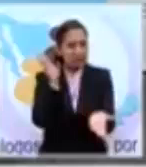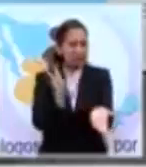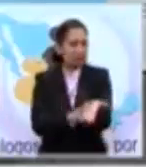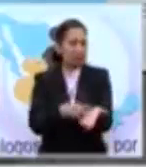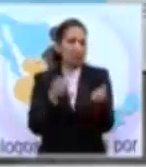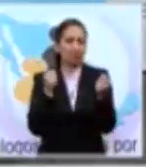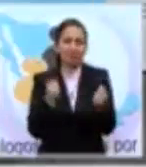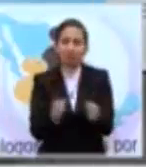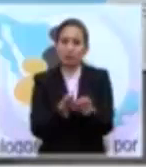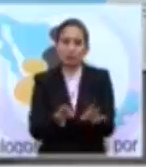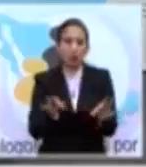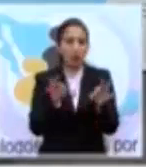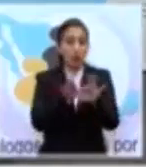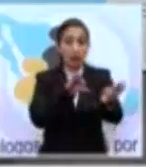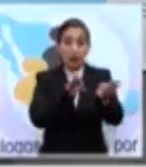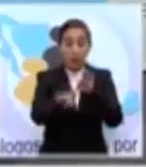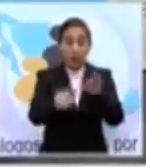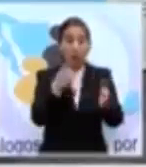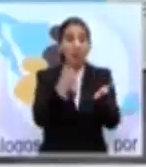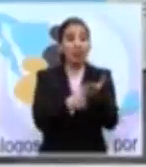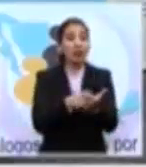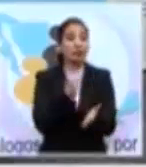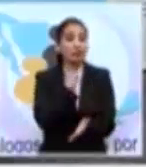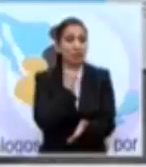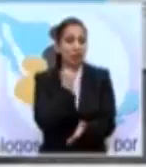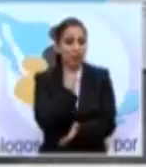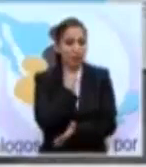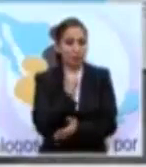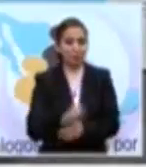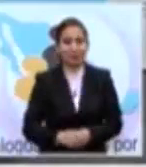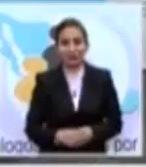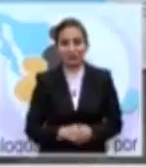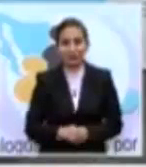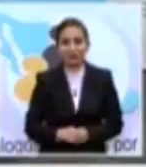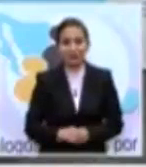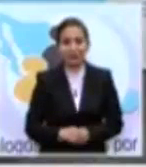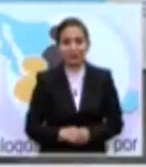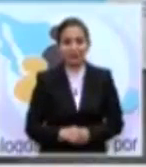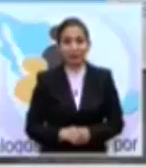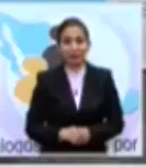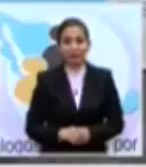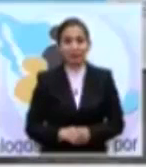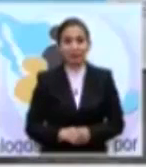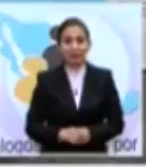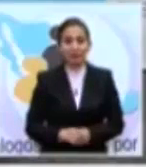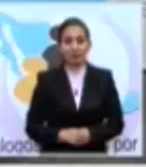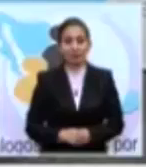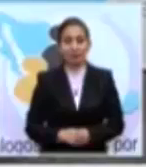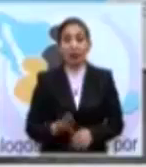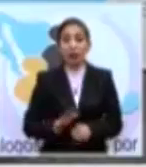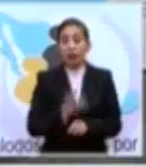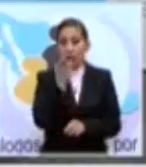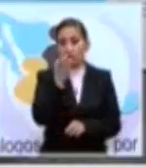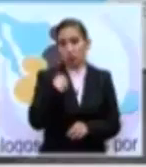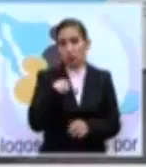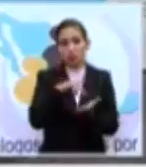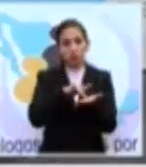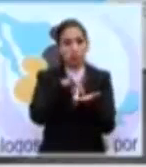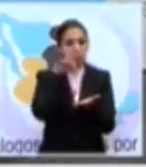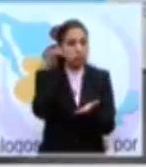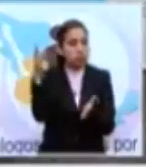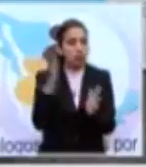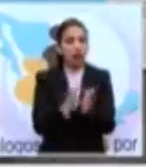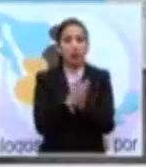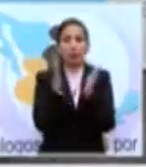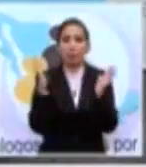el trabajo legislativo del Senado de la República. Por eso agradezco mucho la